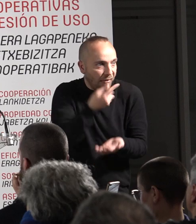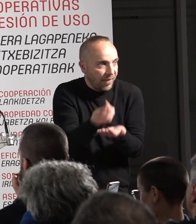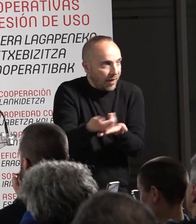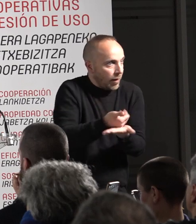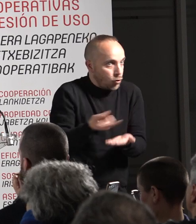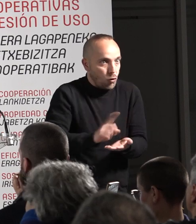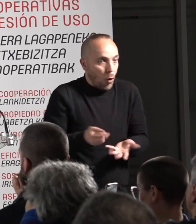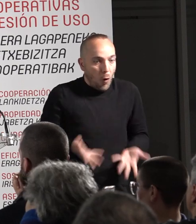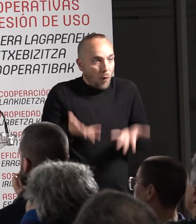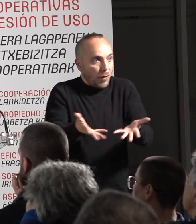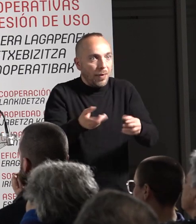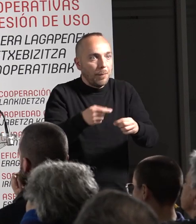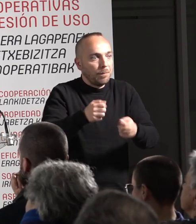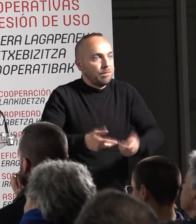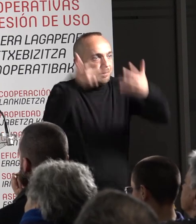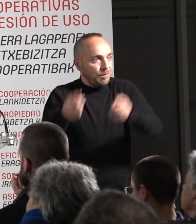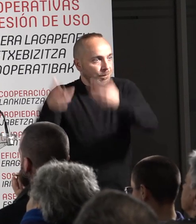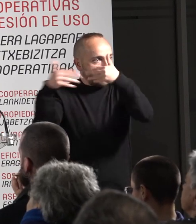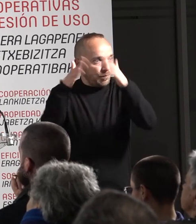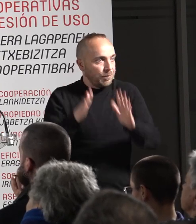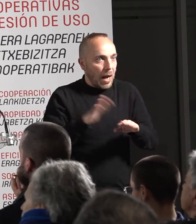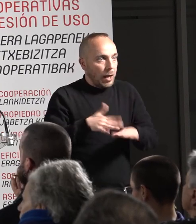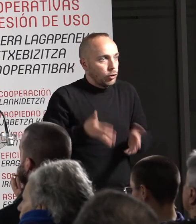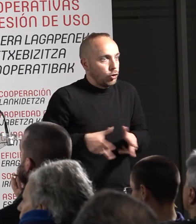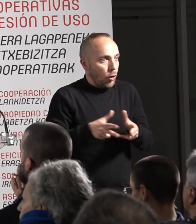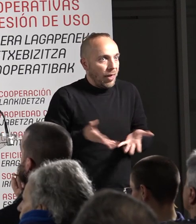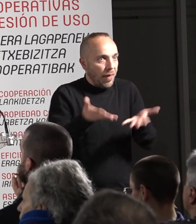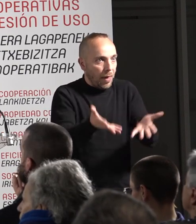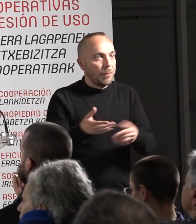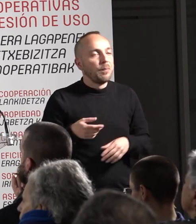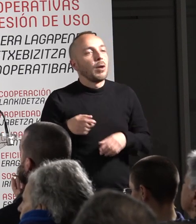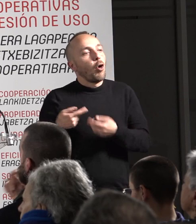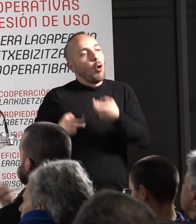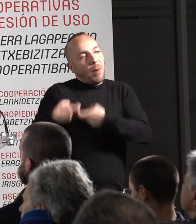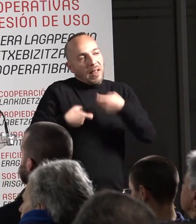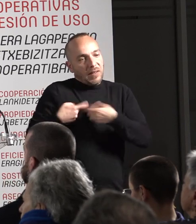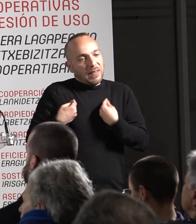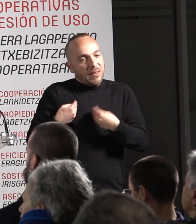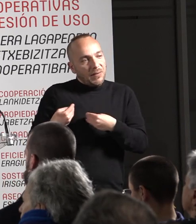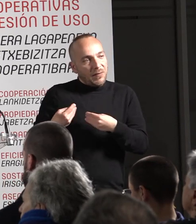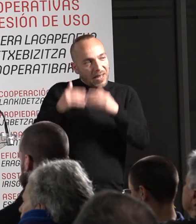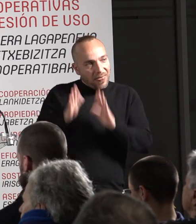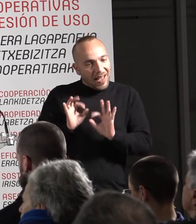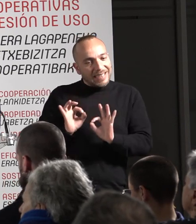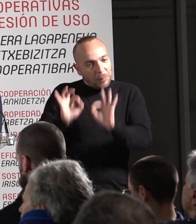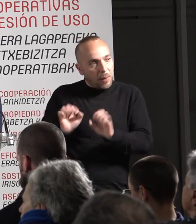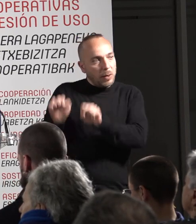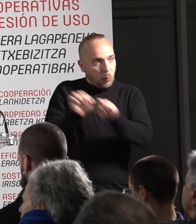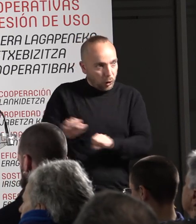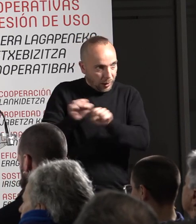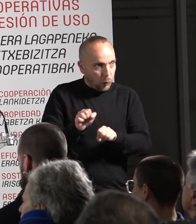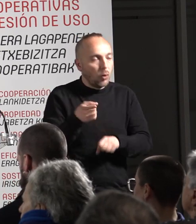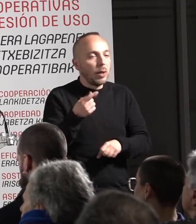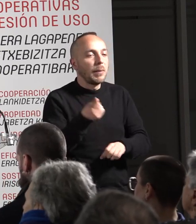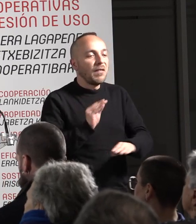sociedad. Que sean especialmente protegidas las cooperativas de vivienda, como en algunos territorios ya existe. Y financiación